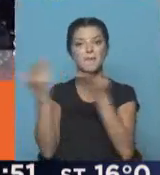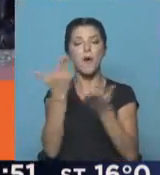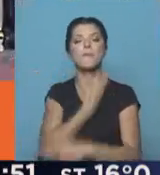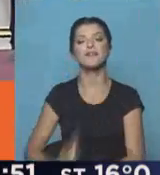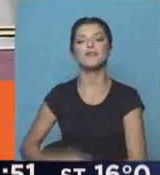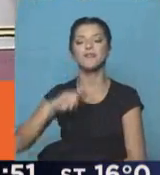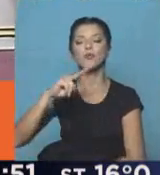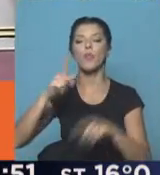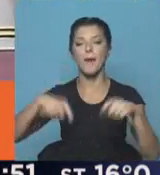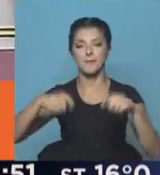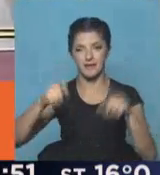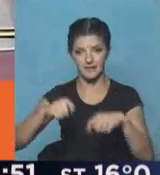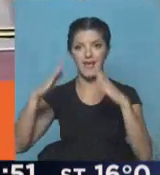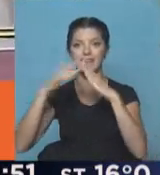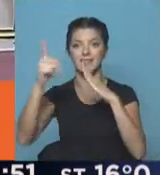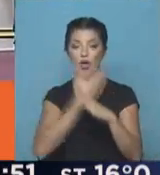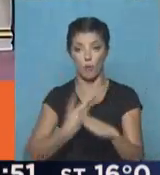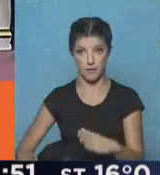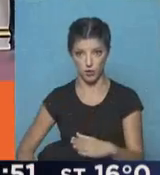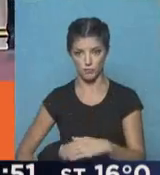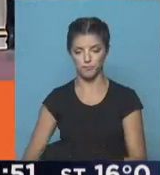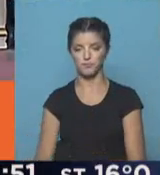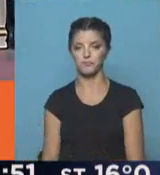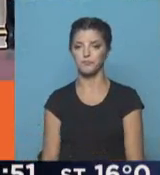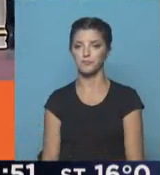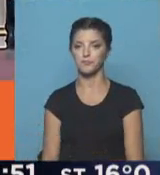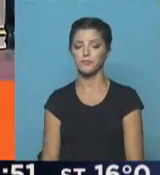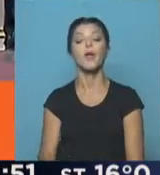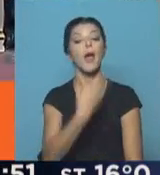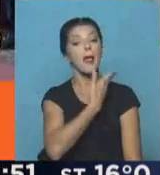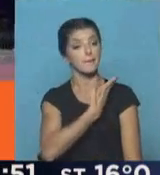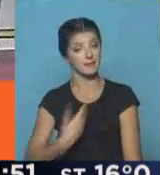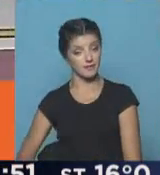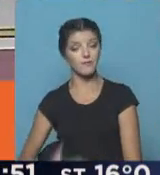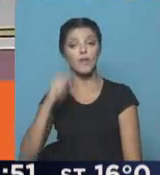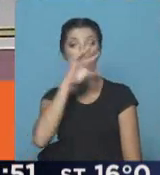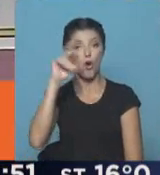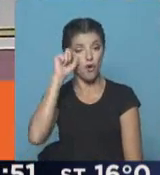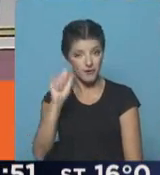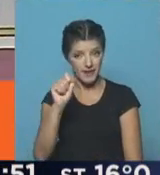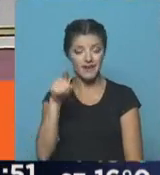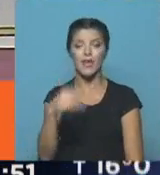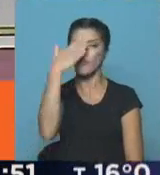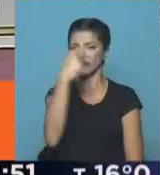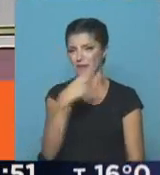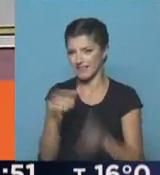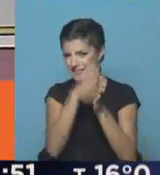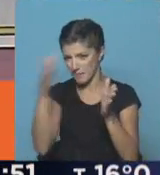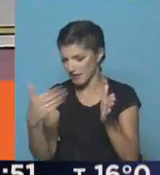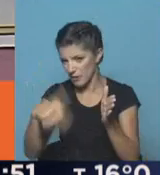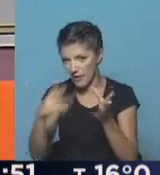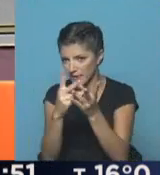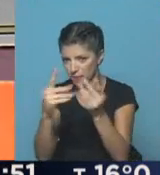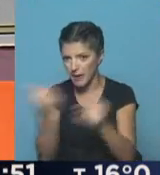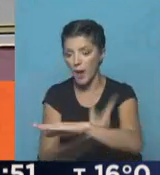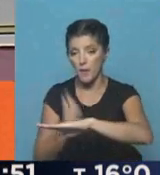vicepresidenta Gabriela Michetti en la Casa Rosada. El mandatario, quien se encuentra transitando la última semana de su mandato,